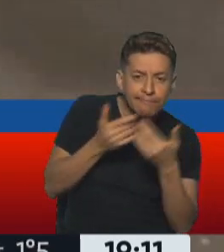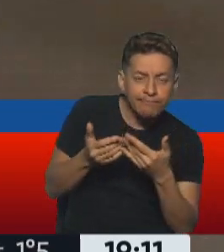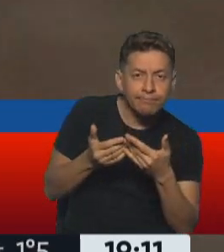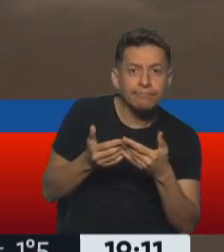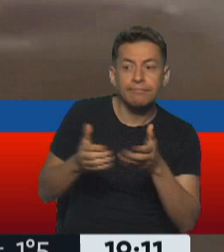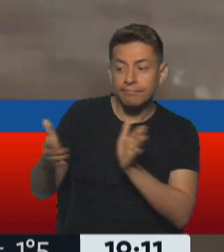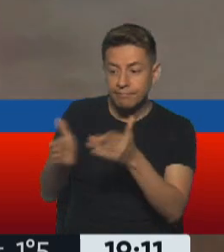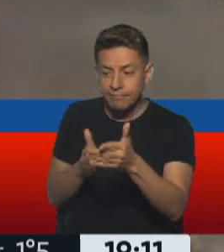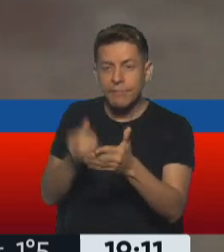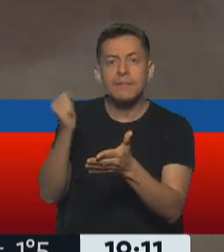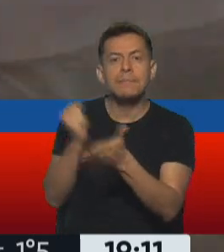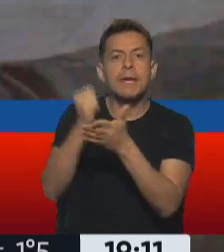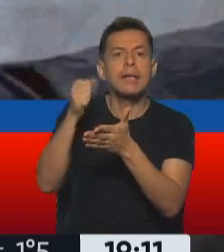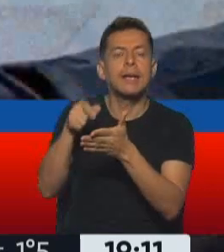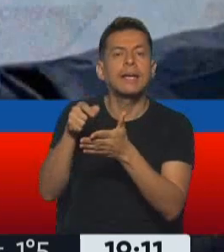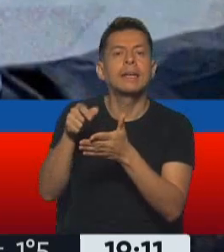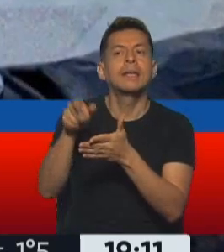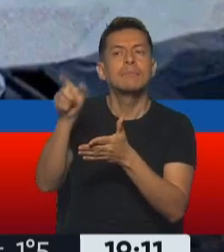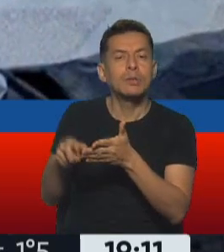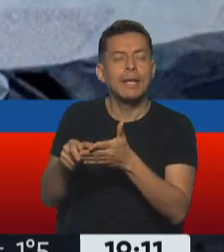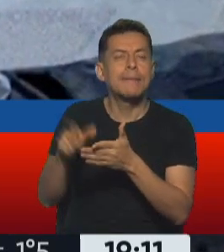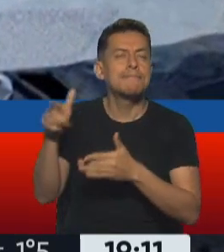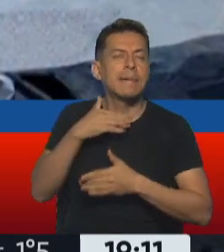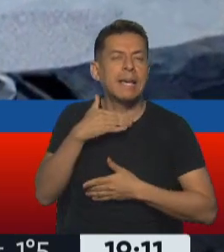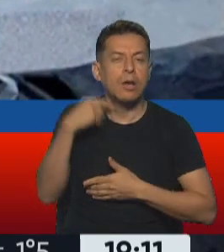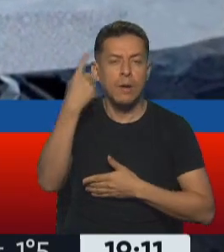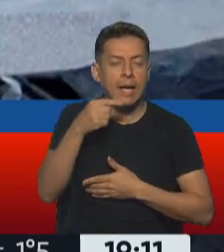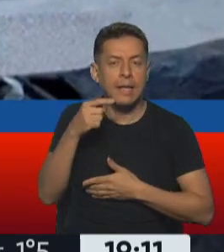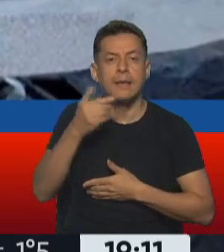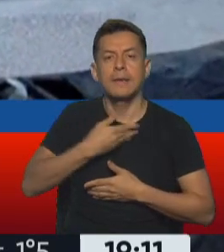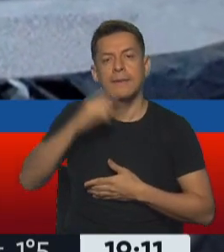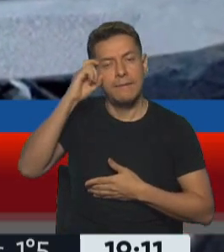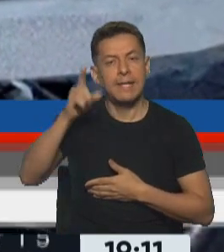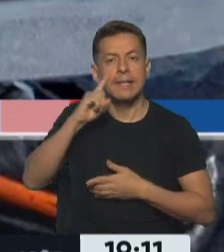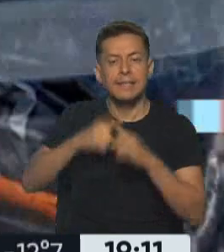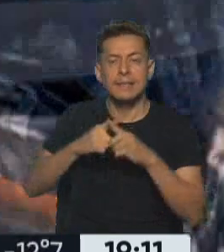sello en el frente con la imagen del narcotraficante mexicano Félix Gallardo.